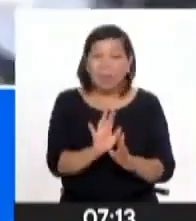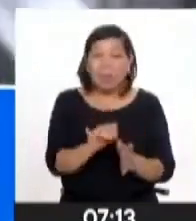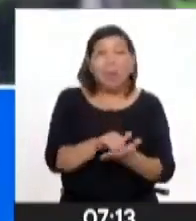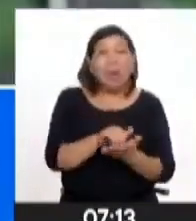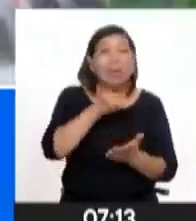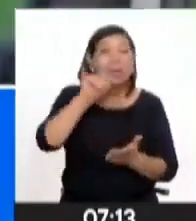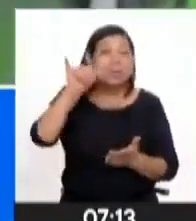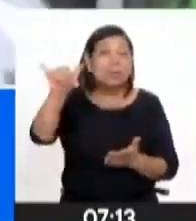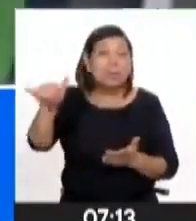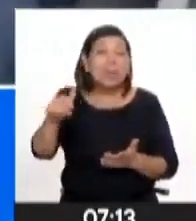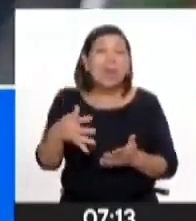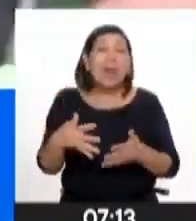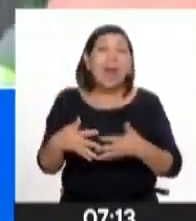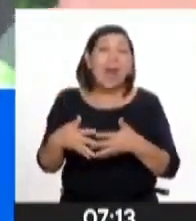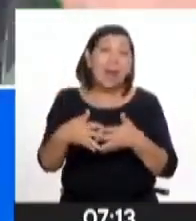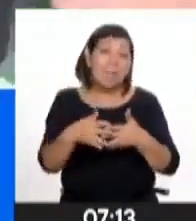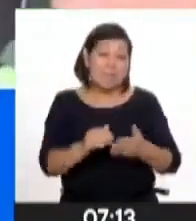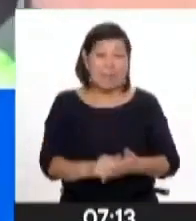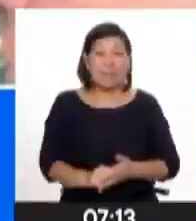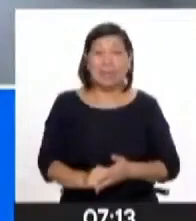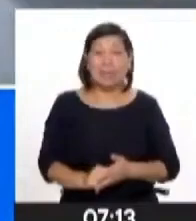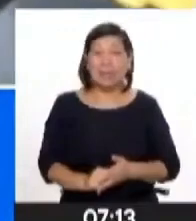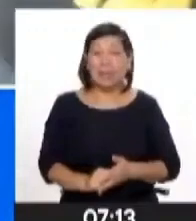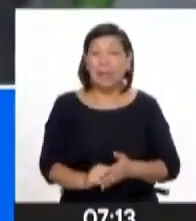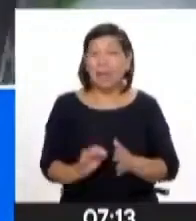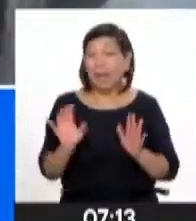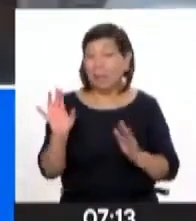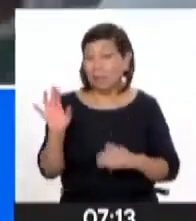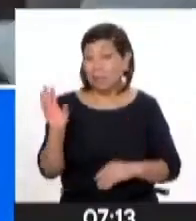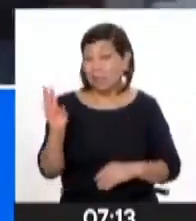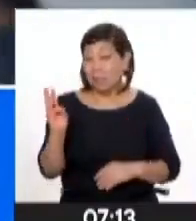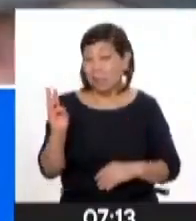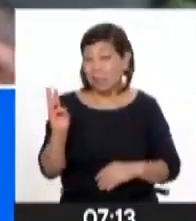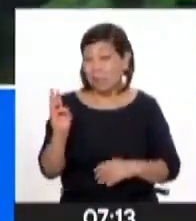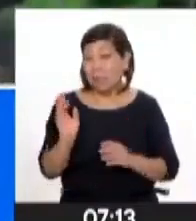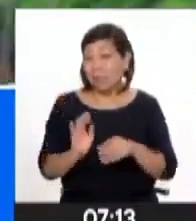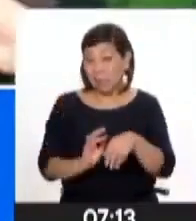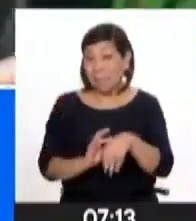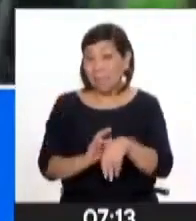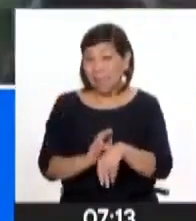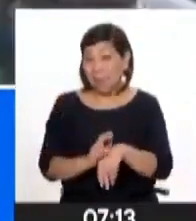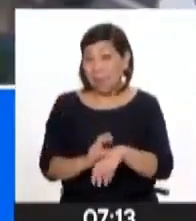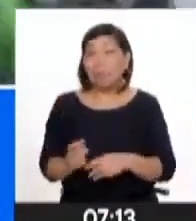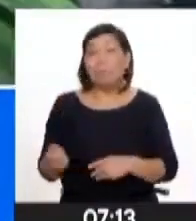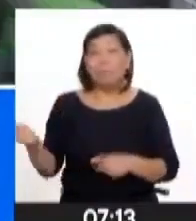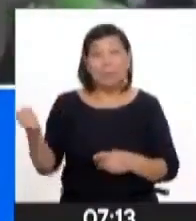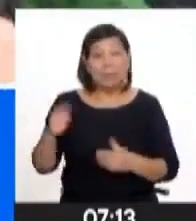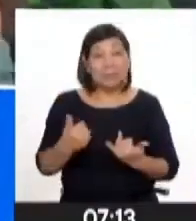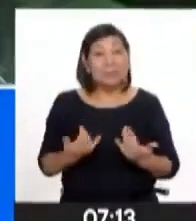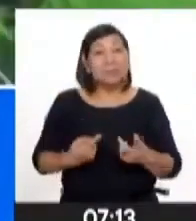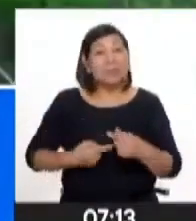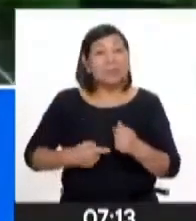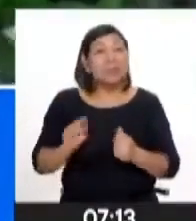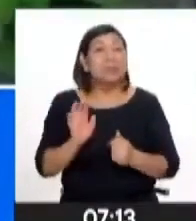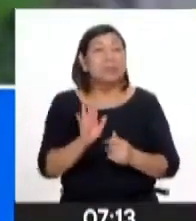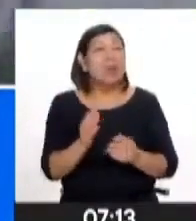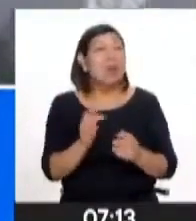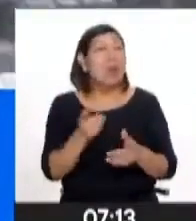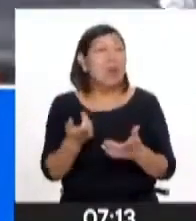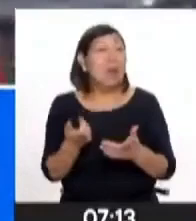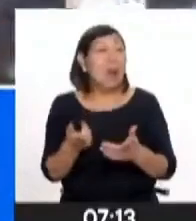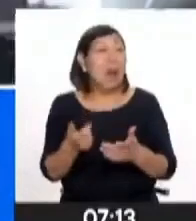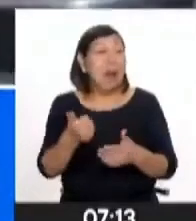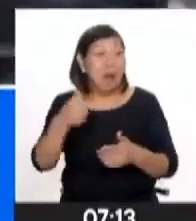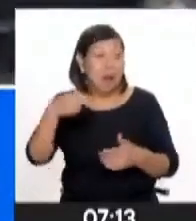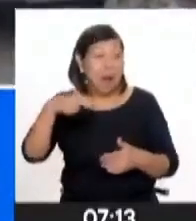será procesado y juzgado en los Estados Unidos por presuntamente cometer los delitos de extorsión y estafa contra Elizabeth Ann Holloway, madre de la